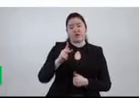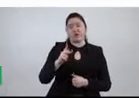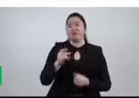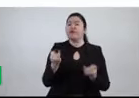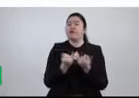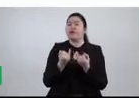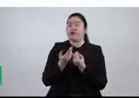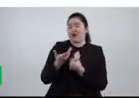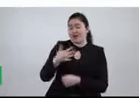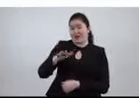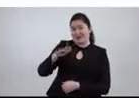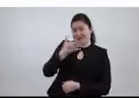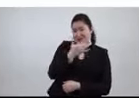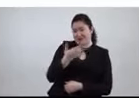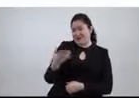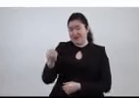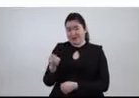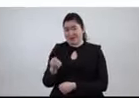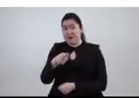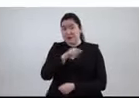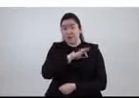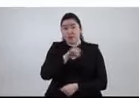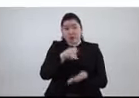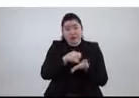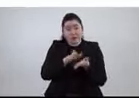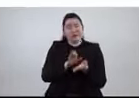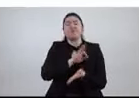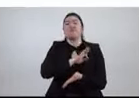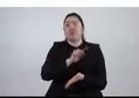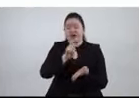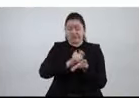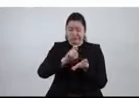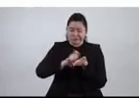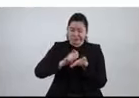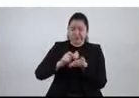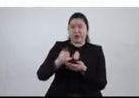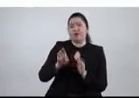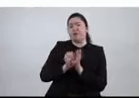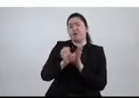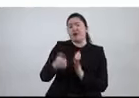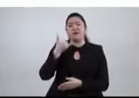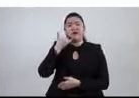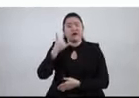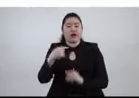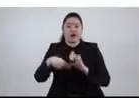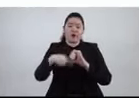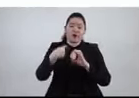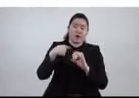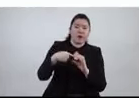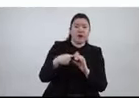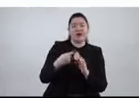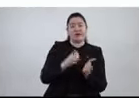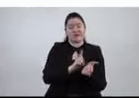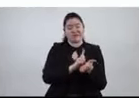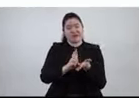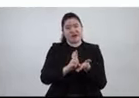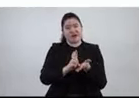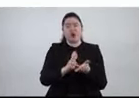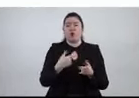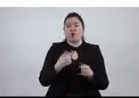adultos de 50 a 59, que si tienen la oportunidad lo impriman y llenen los datos personales restantes, como el teléfono, correo electrónico, dirección de residencia, historial